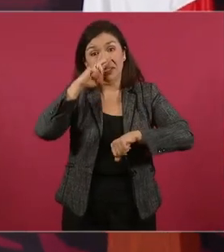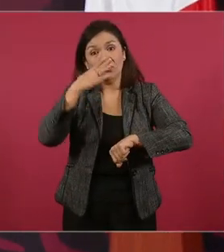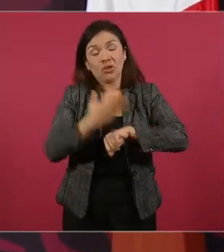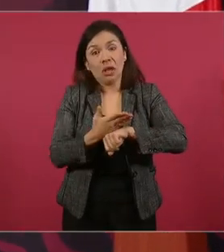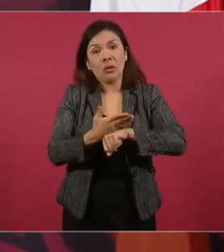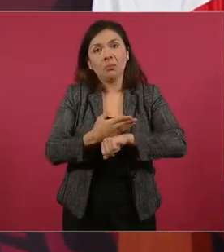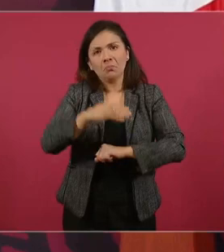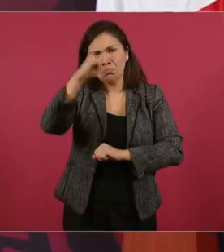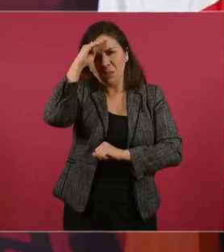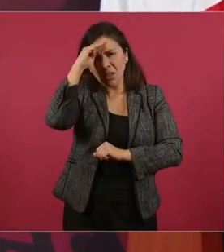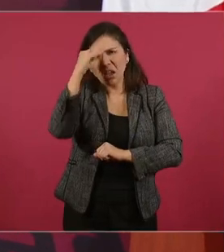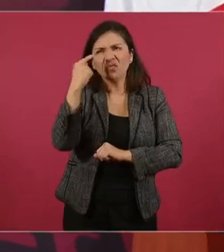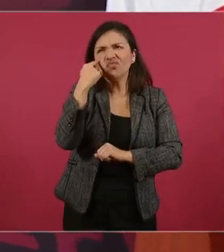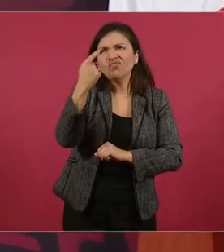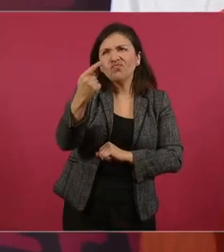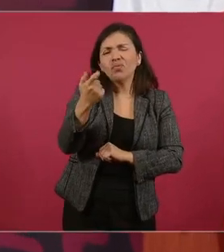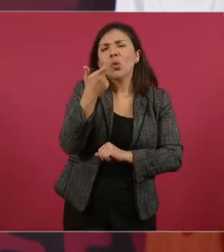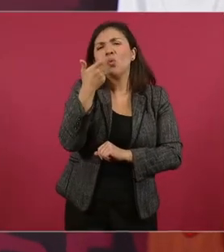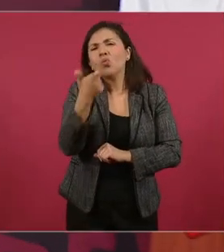precios.